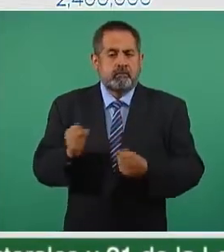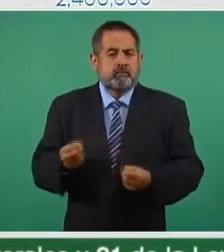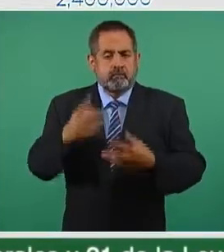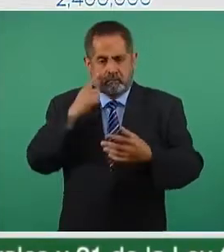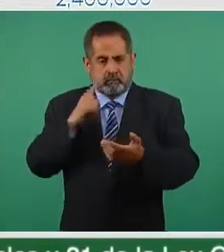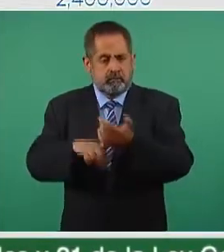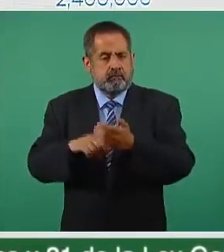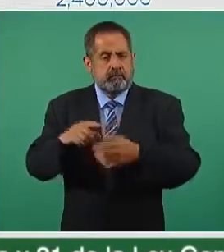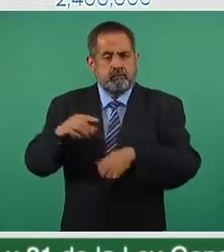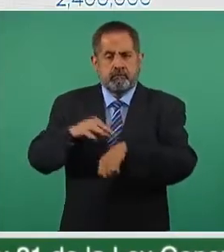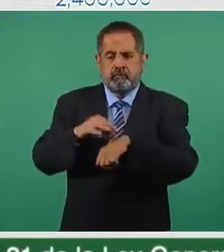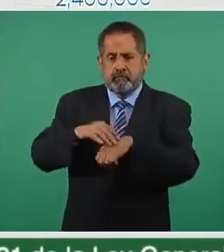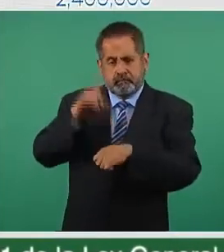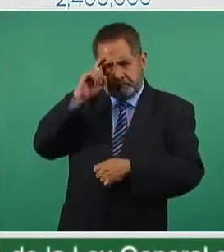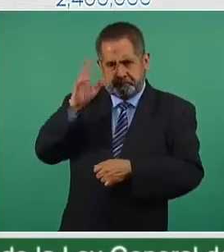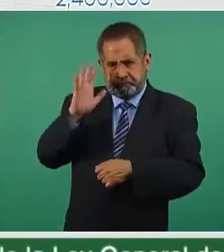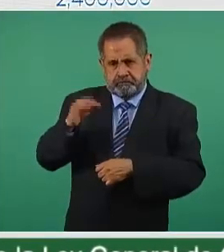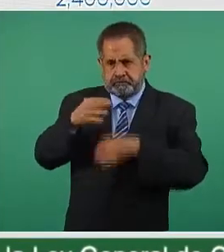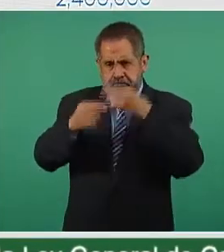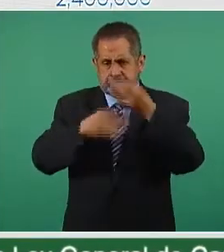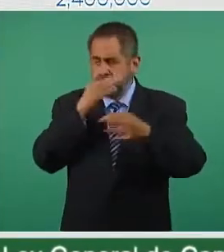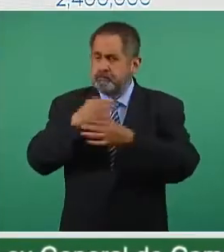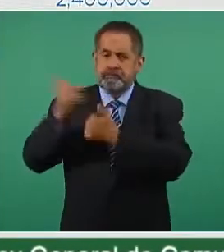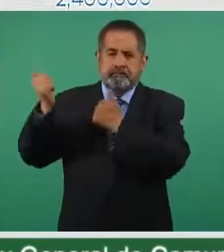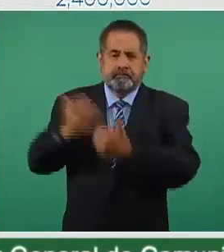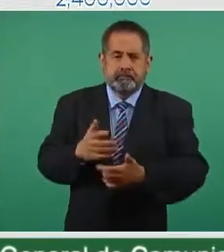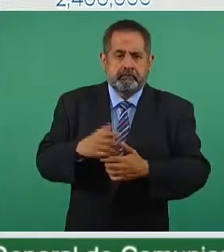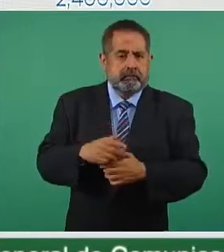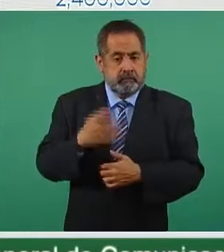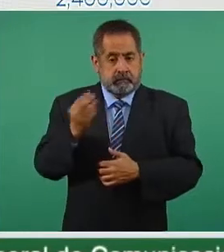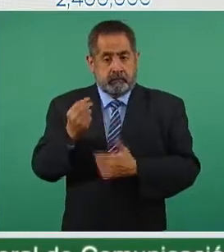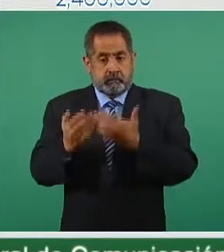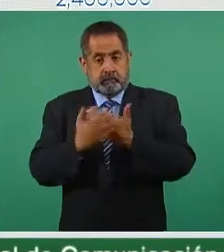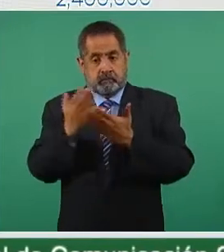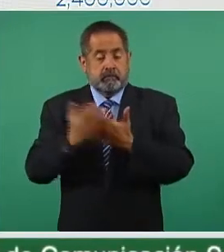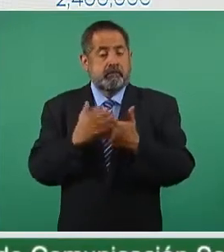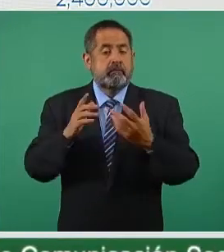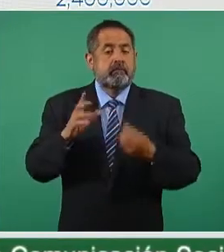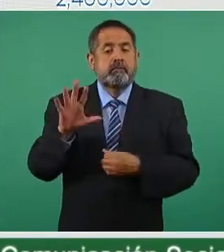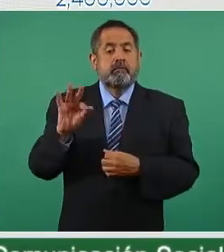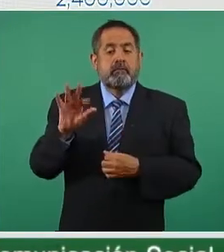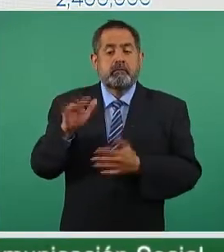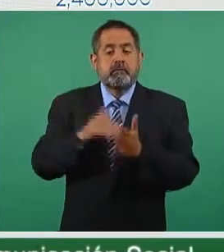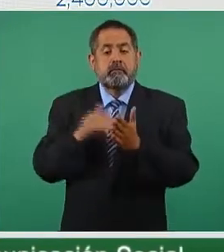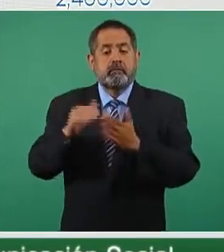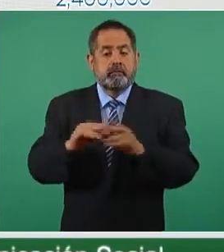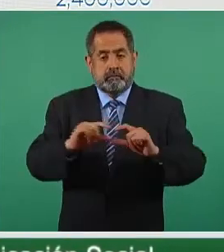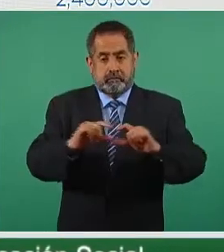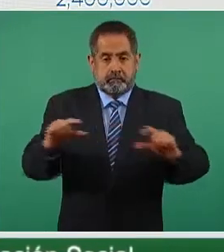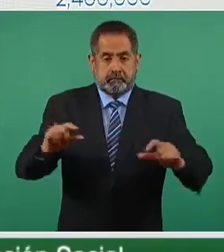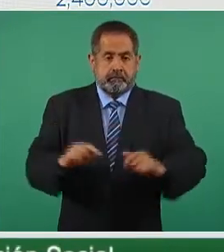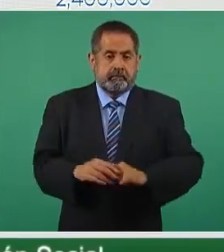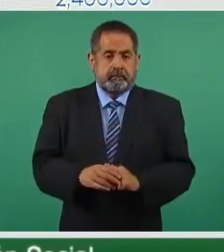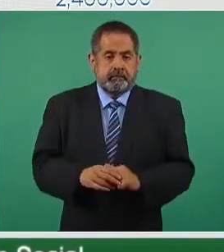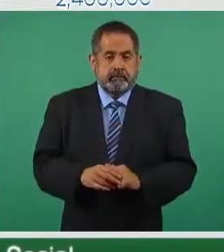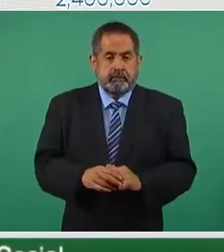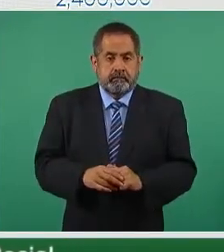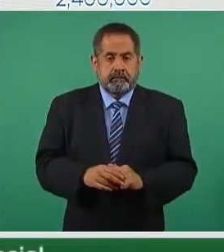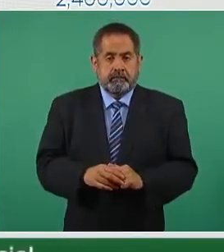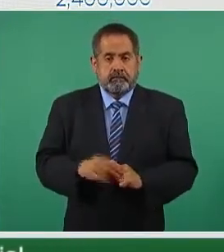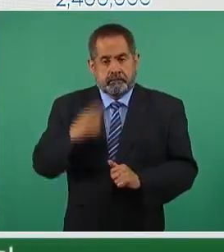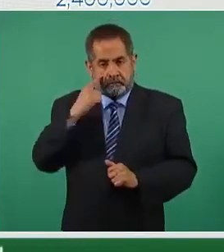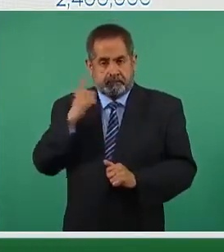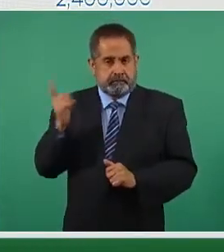se los informó el doctor López-Gatell, para rebasar a las 9 de la mañana los 40 millones de dosis. En